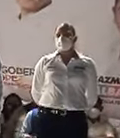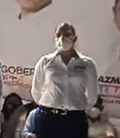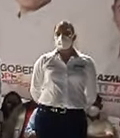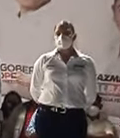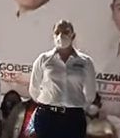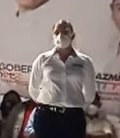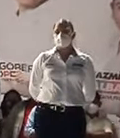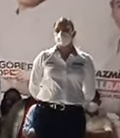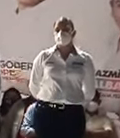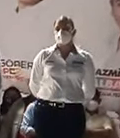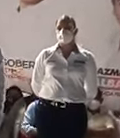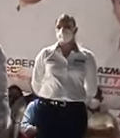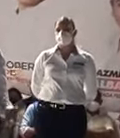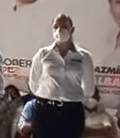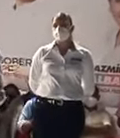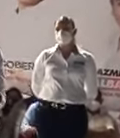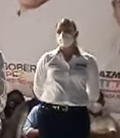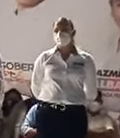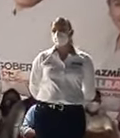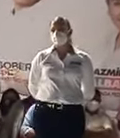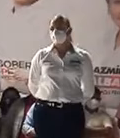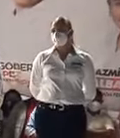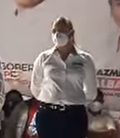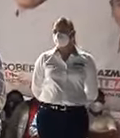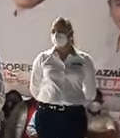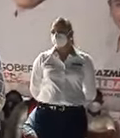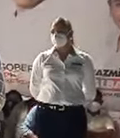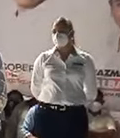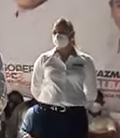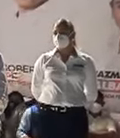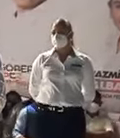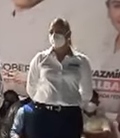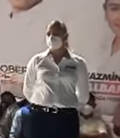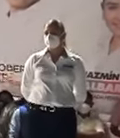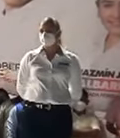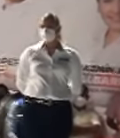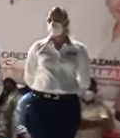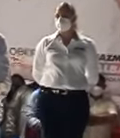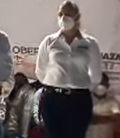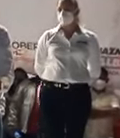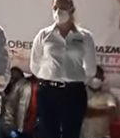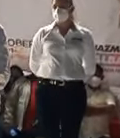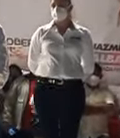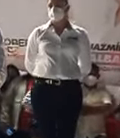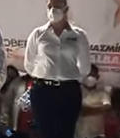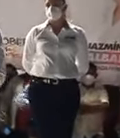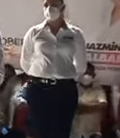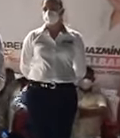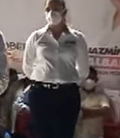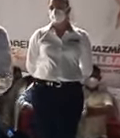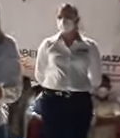candidato a presidente municipal de este hermoso municipio.